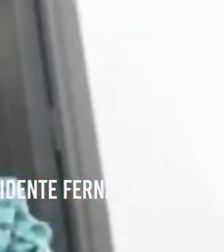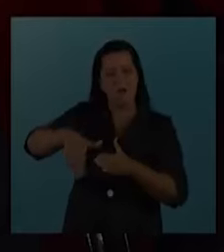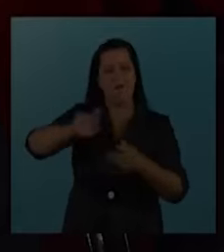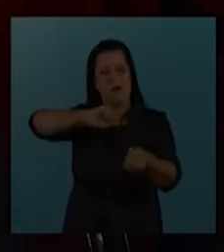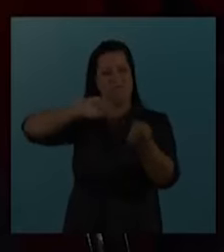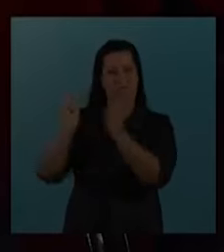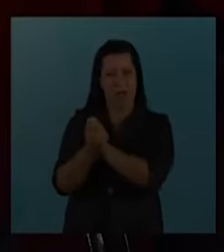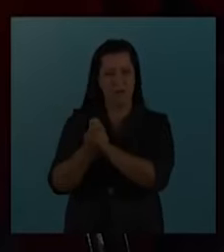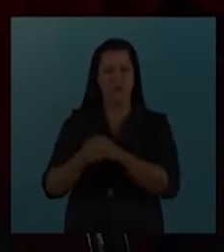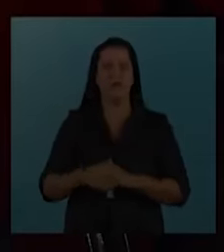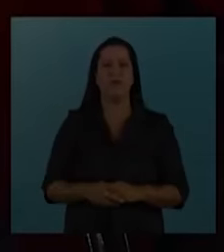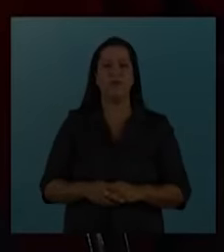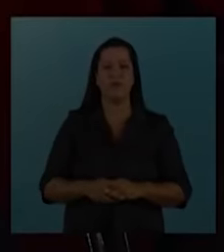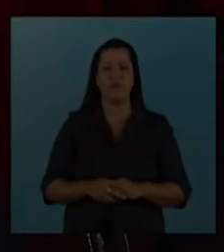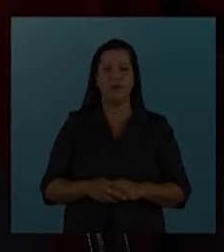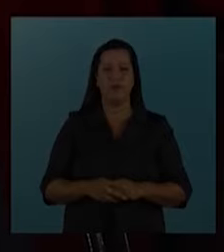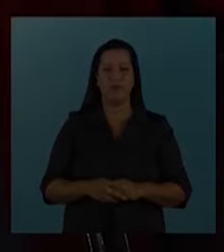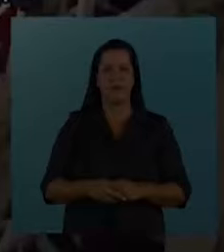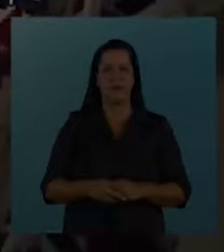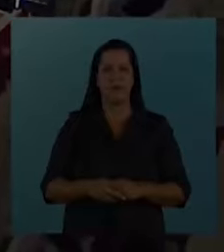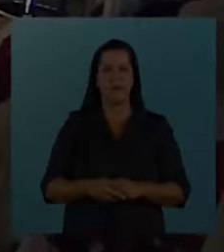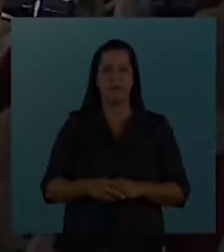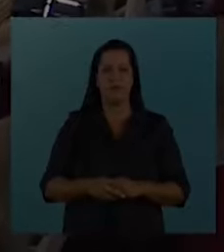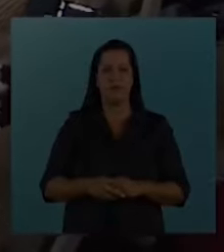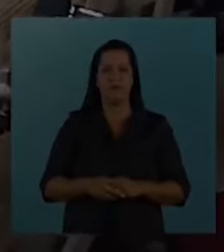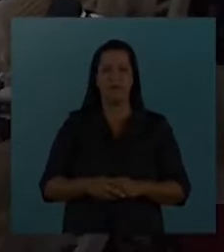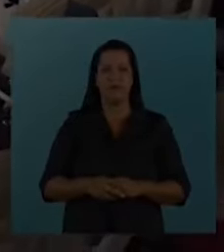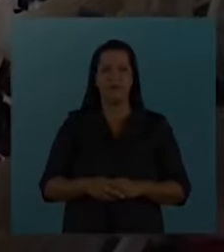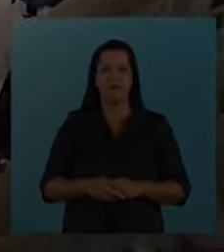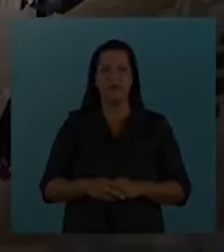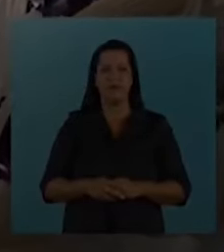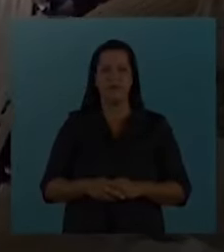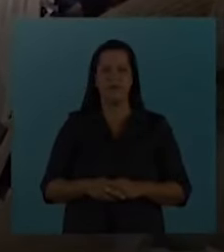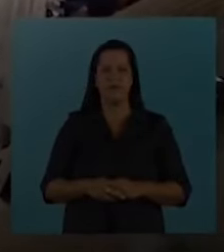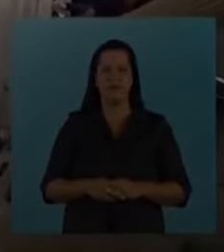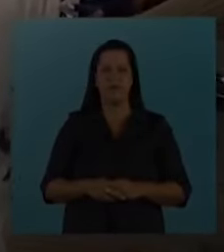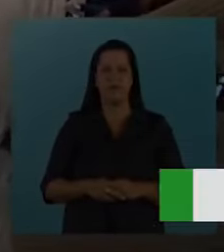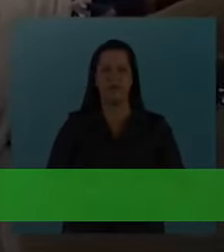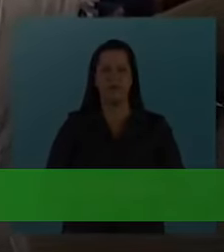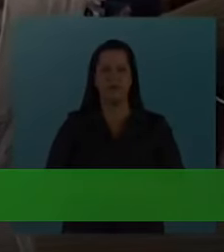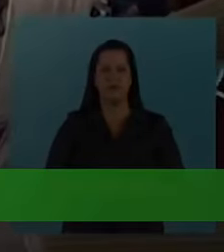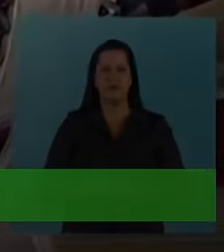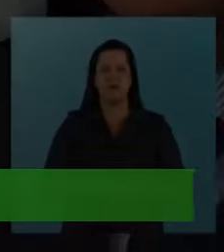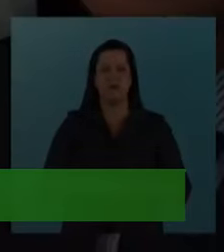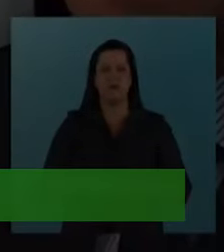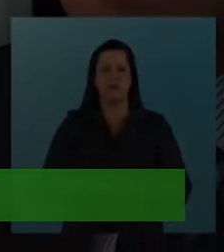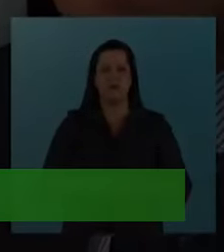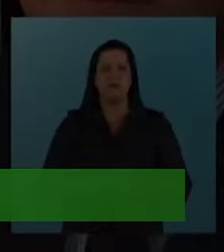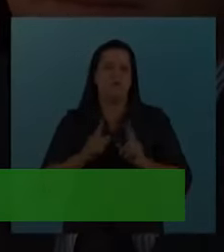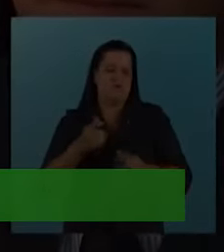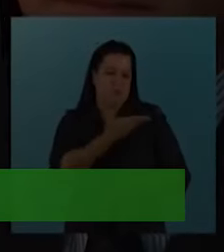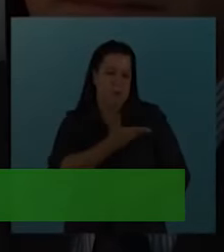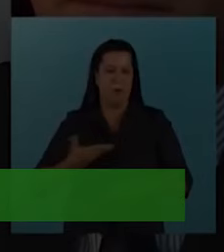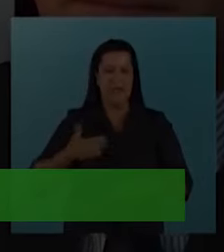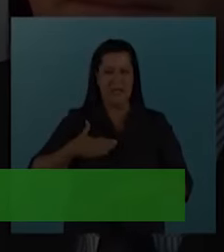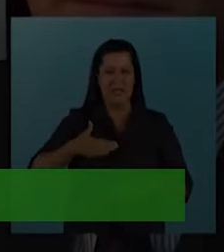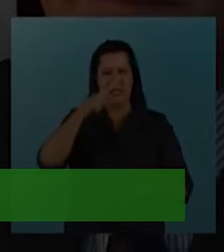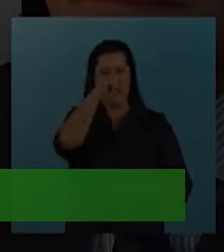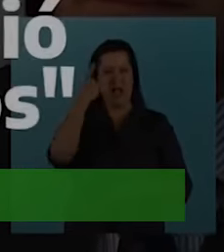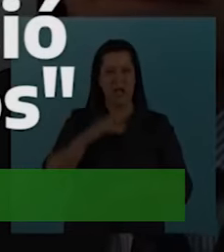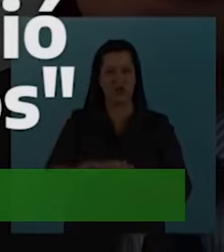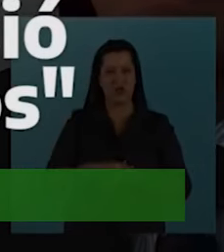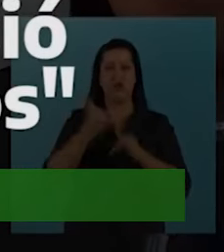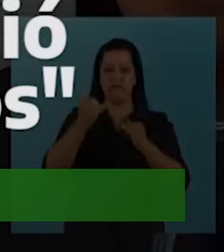transita esencialmente por dos grandes aristas. La primera fue un proyecto de ley que con el